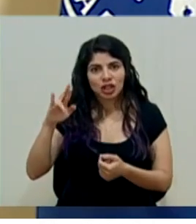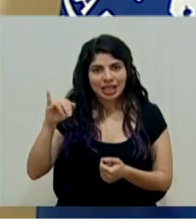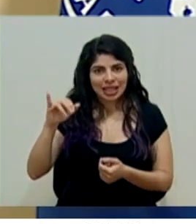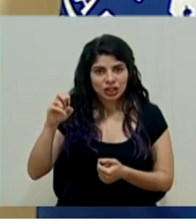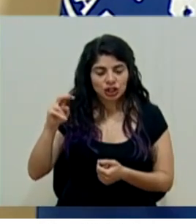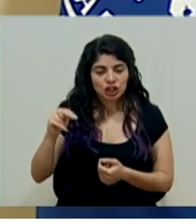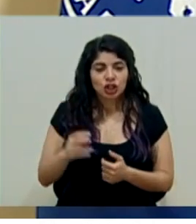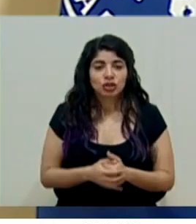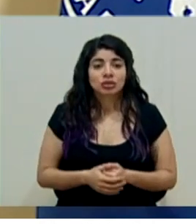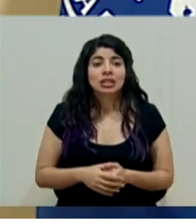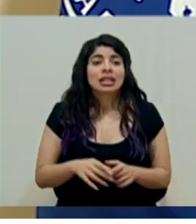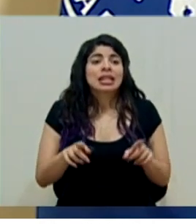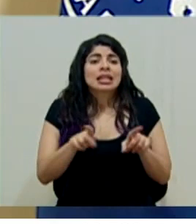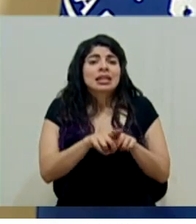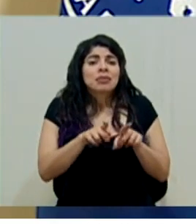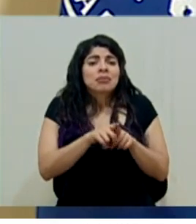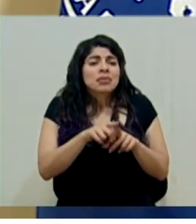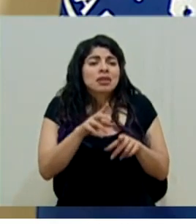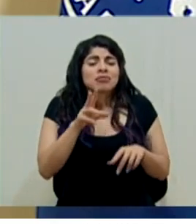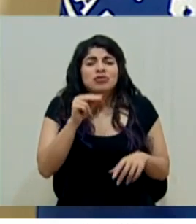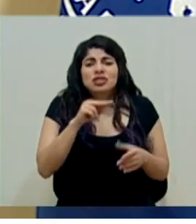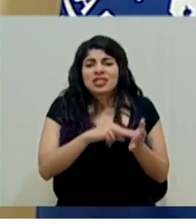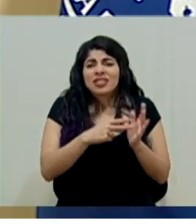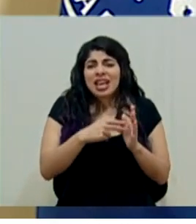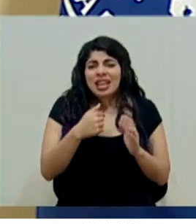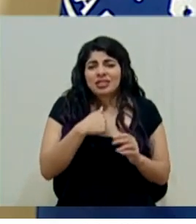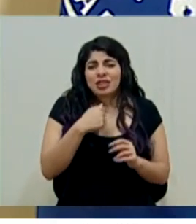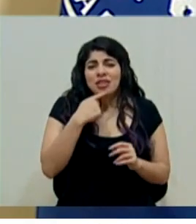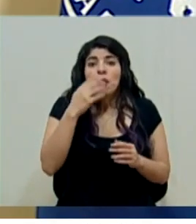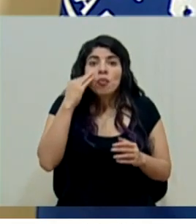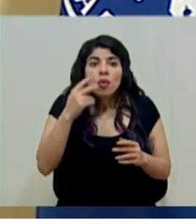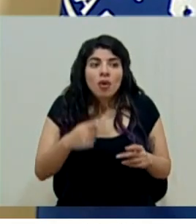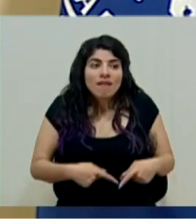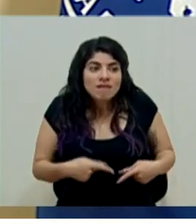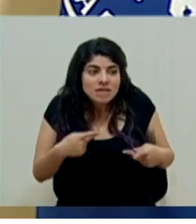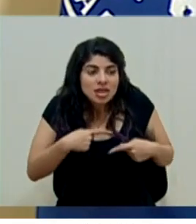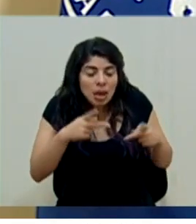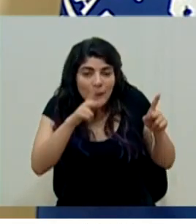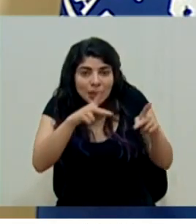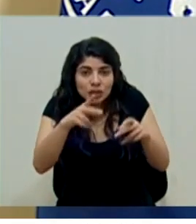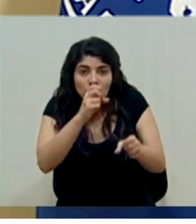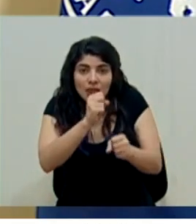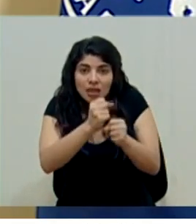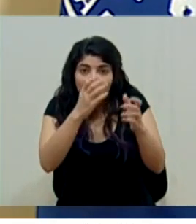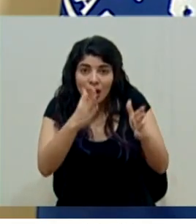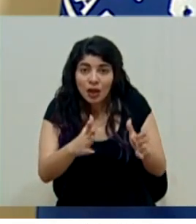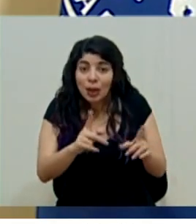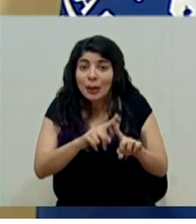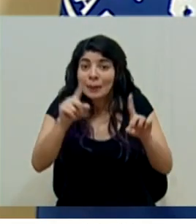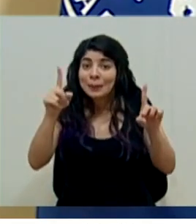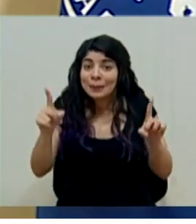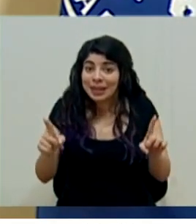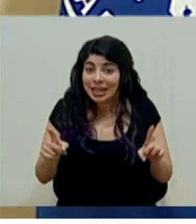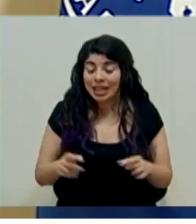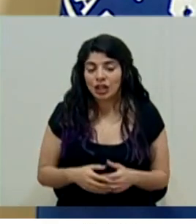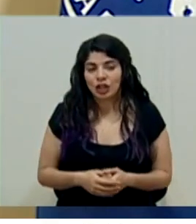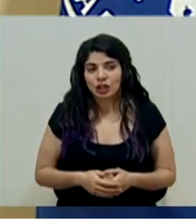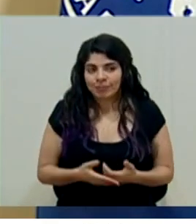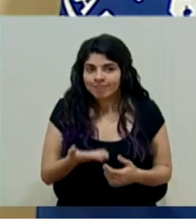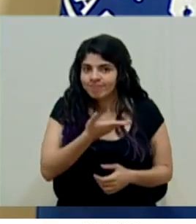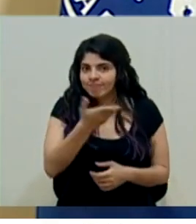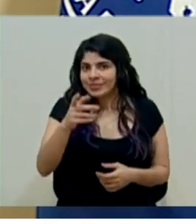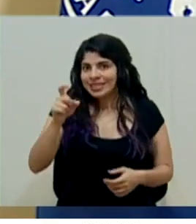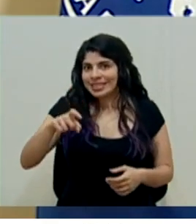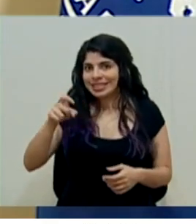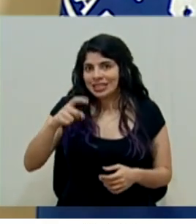que uno diga que, porque estamos hablando de vidas y trabajadores, pero es